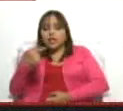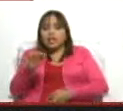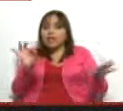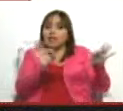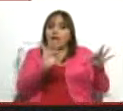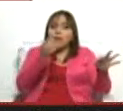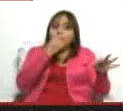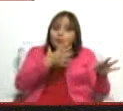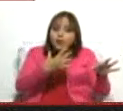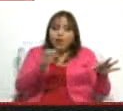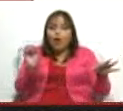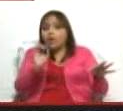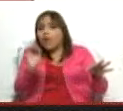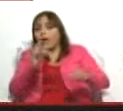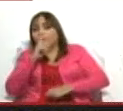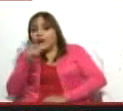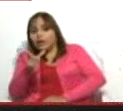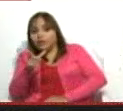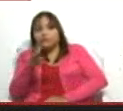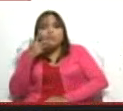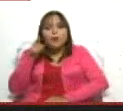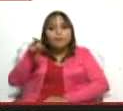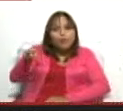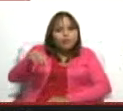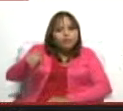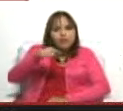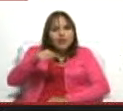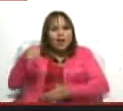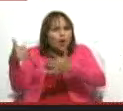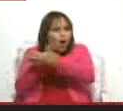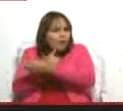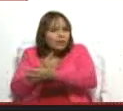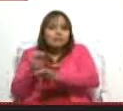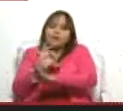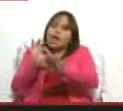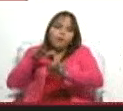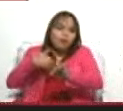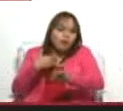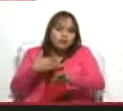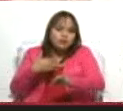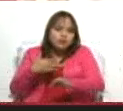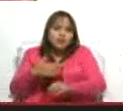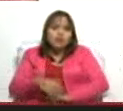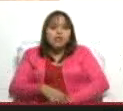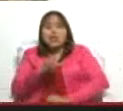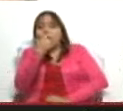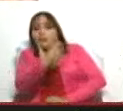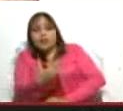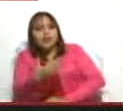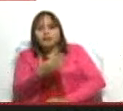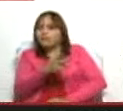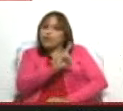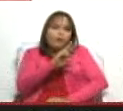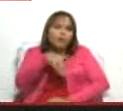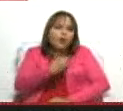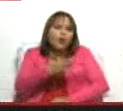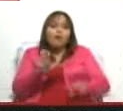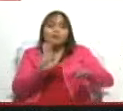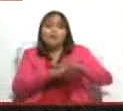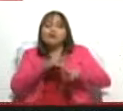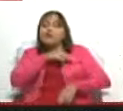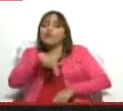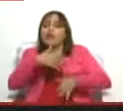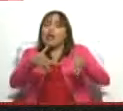por las buenas. Por las malas no van a poder. Y por las buenas tampoco, porque le vamos a ganar todas las elecciones que tengamos que ganarles.